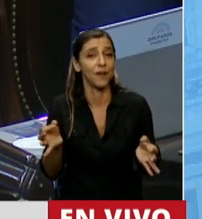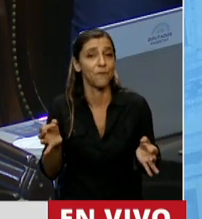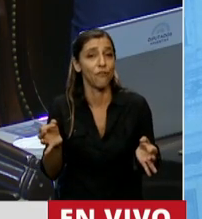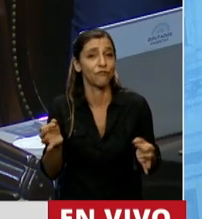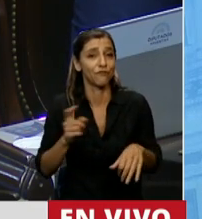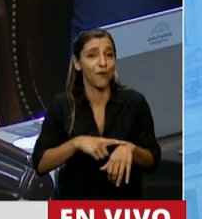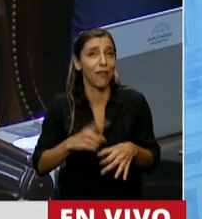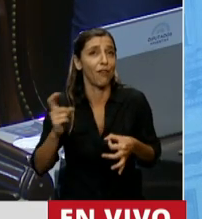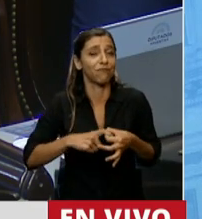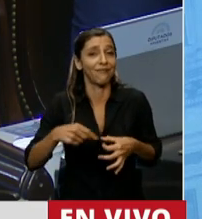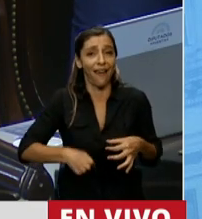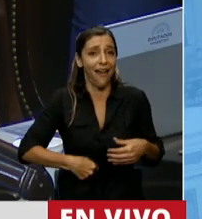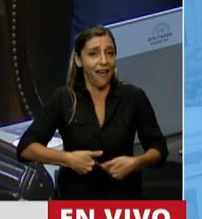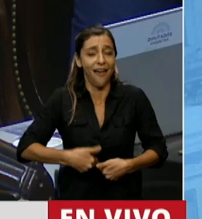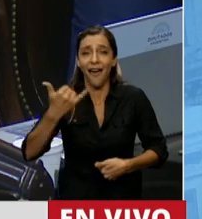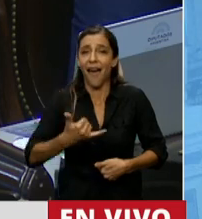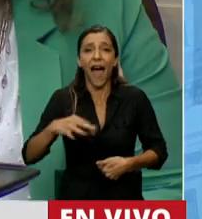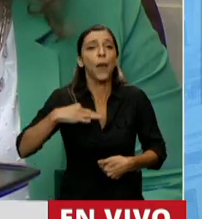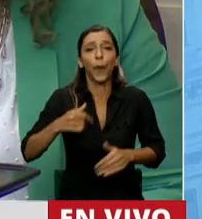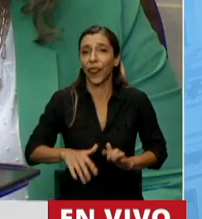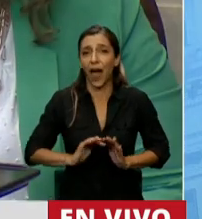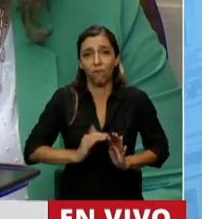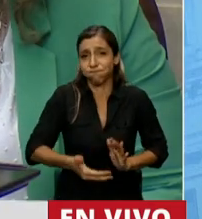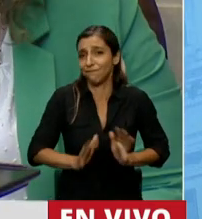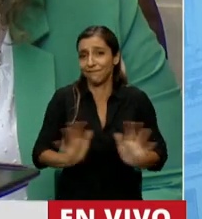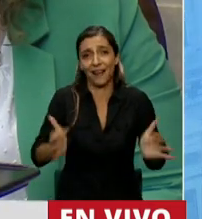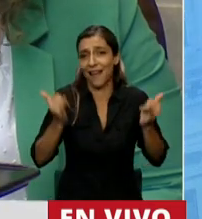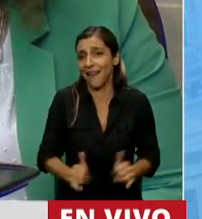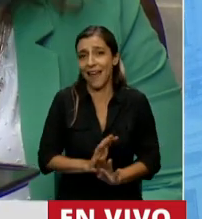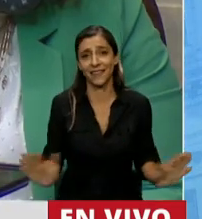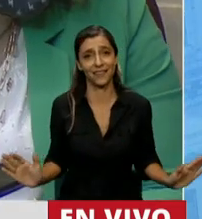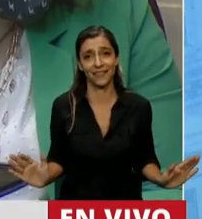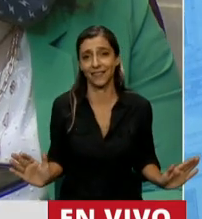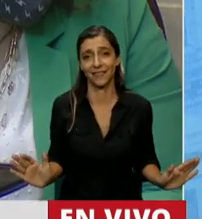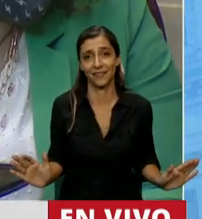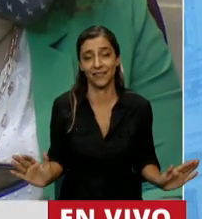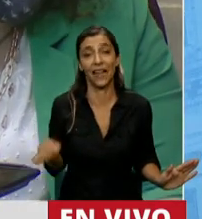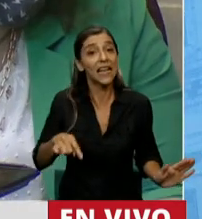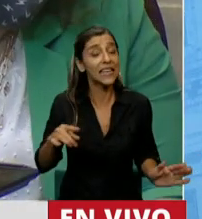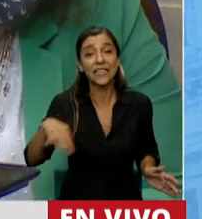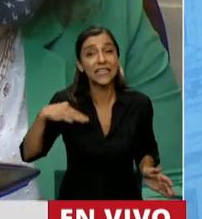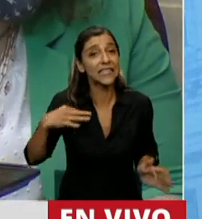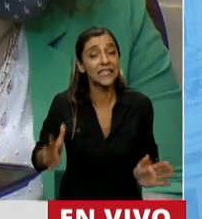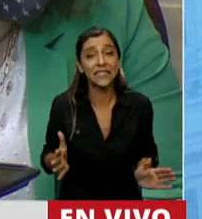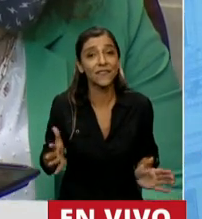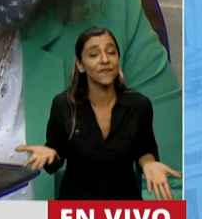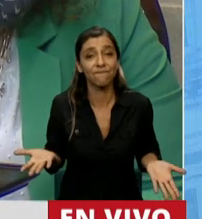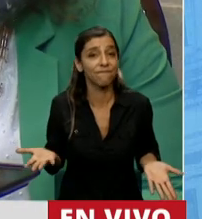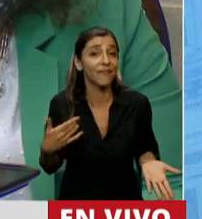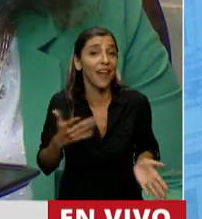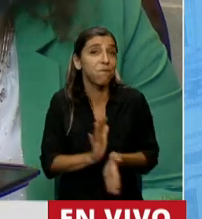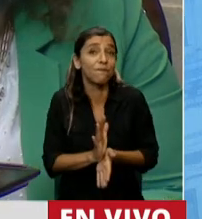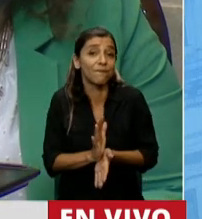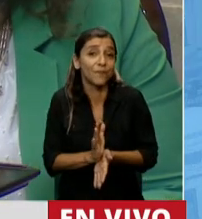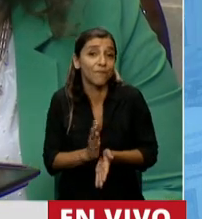una mujer, de una persona? Es una vida, y esa vida no es otra vida que una vida